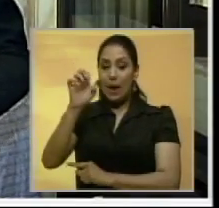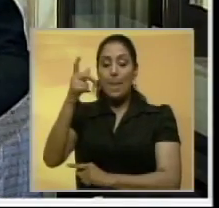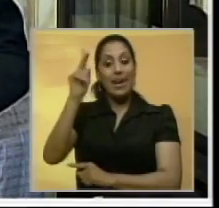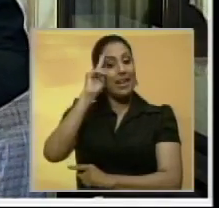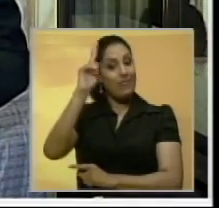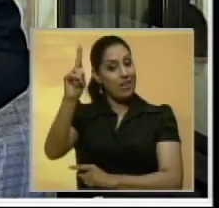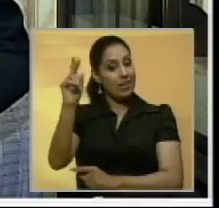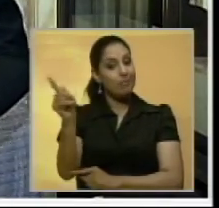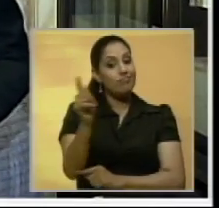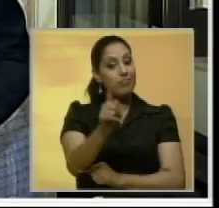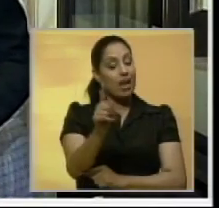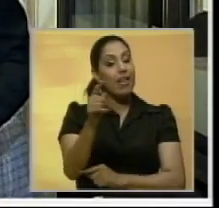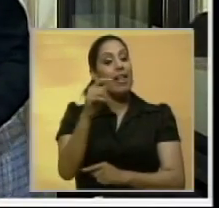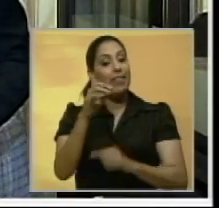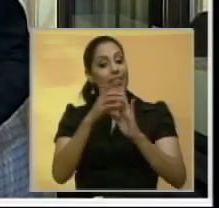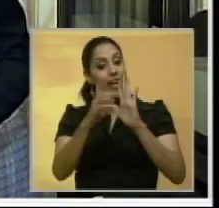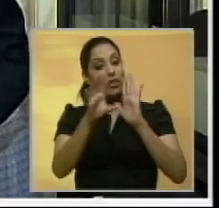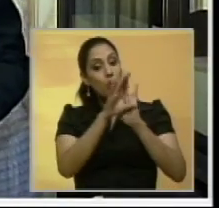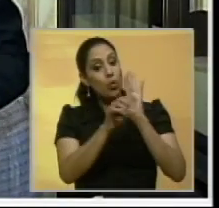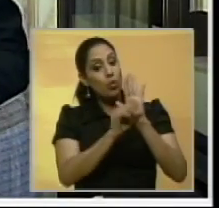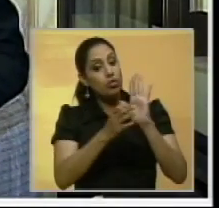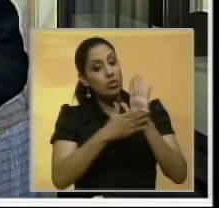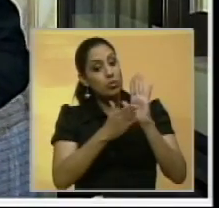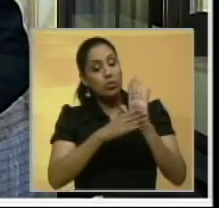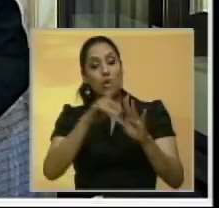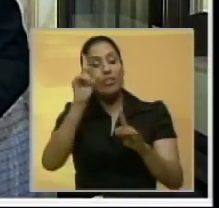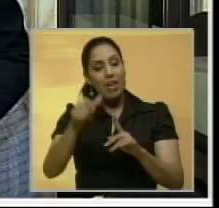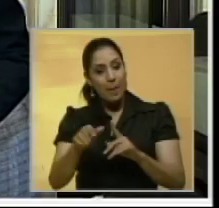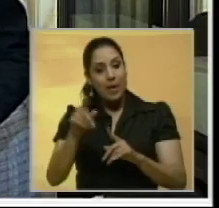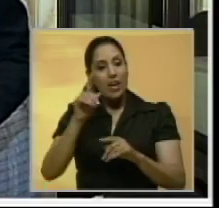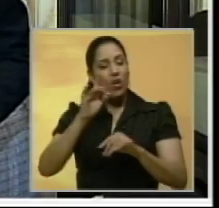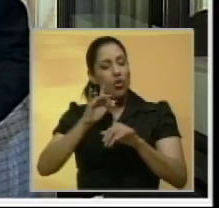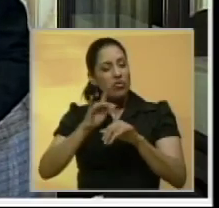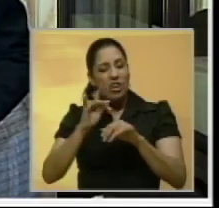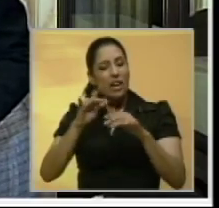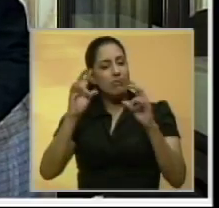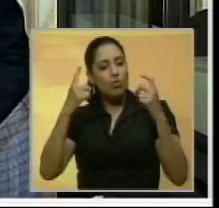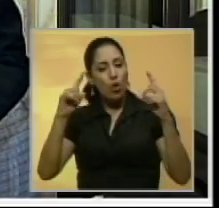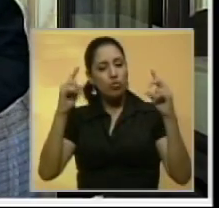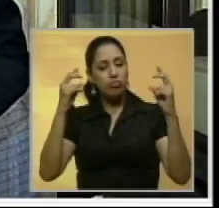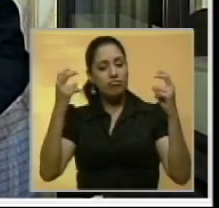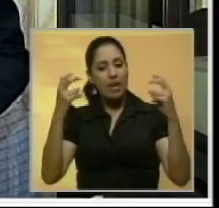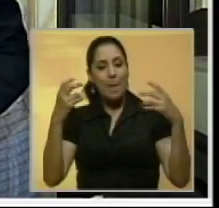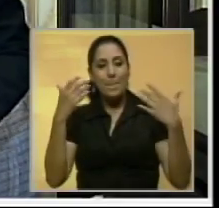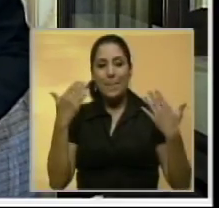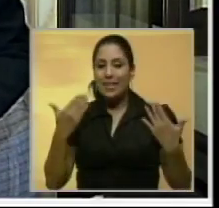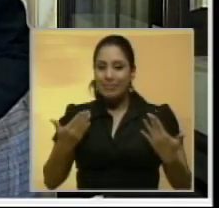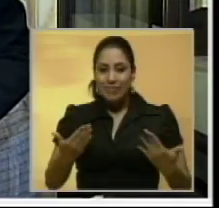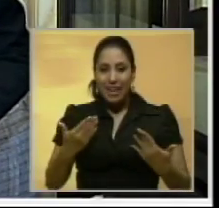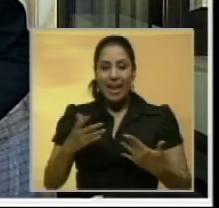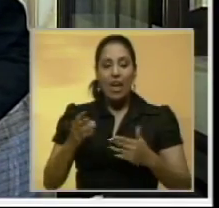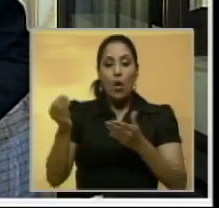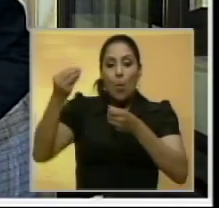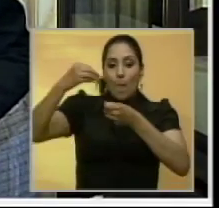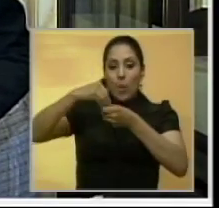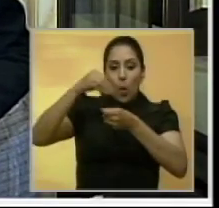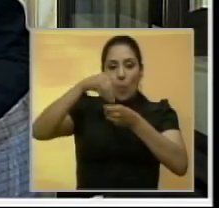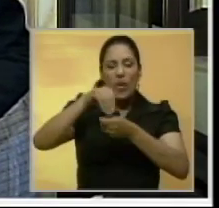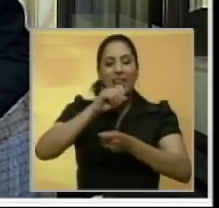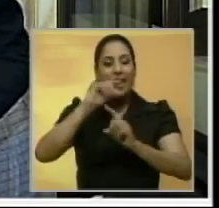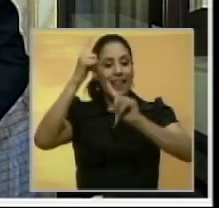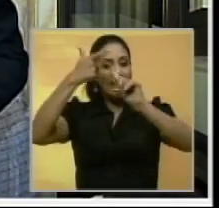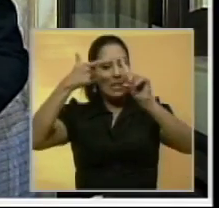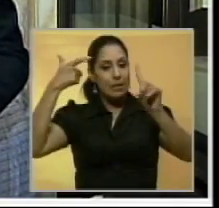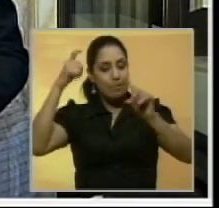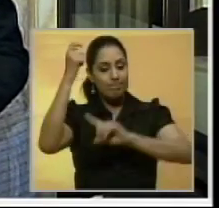respete los derechos constitucionales de los venezolanos y también se va a estar tocando hoy en la Asamblea Nacional Nacional el caso de la reincorporación de los diputados